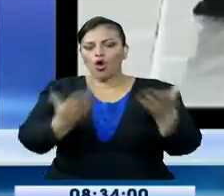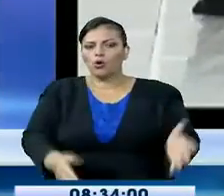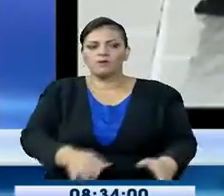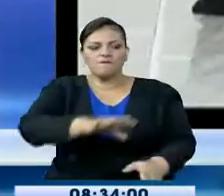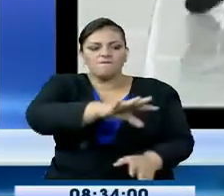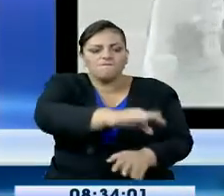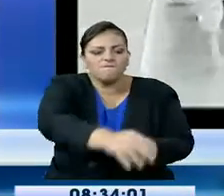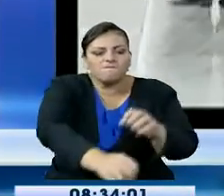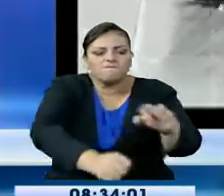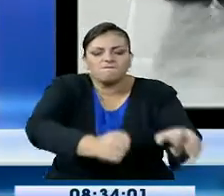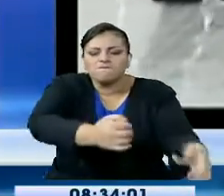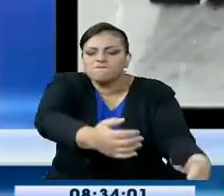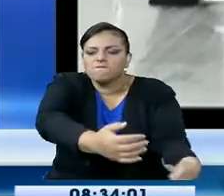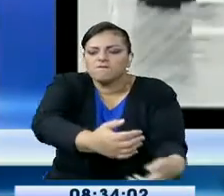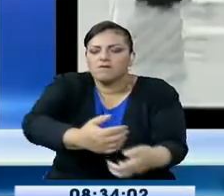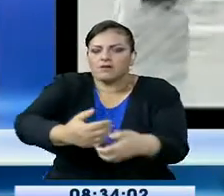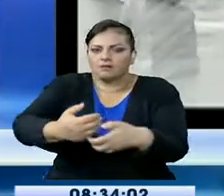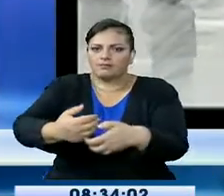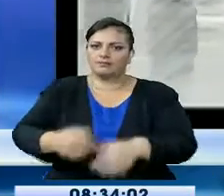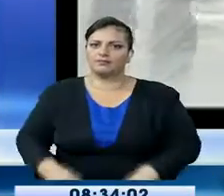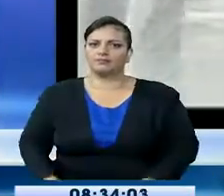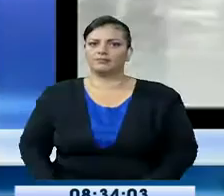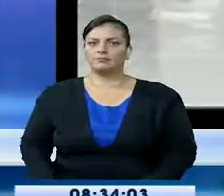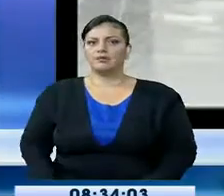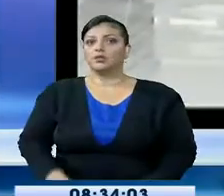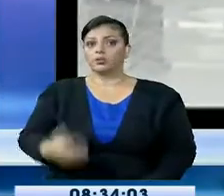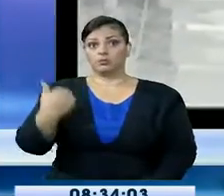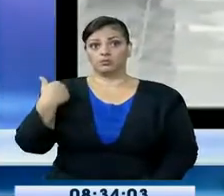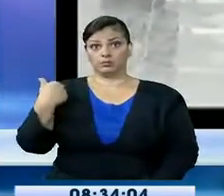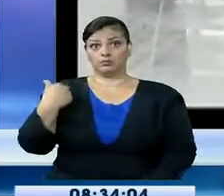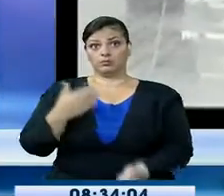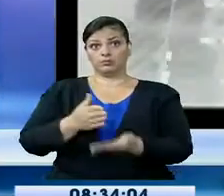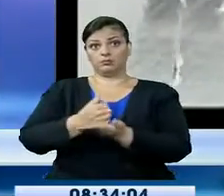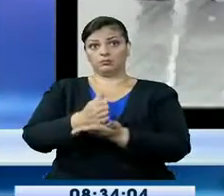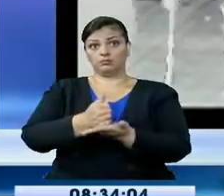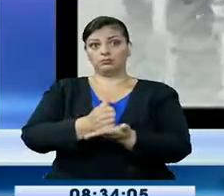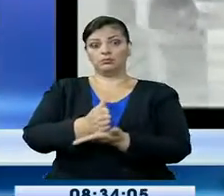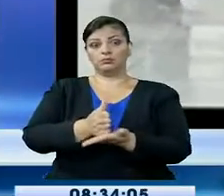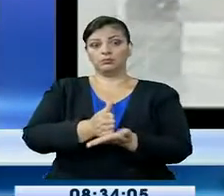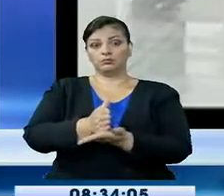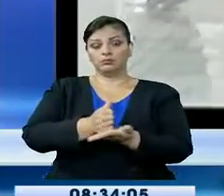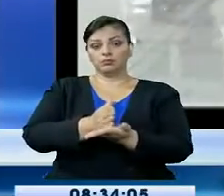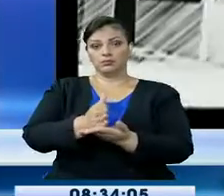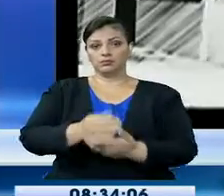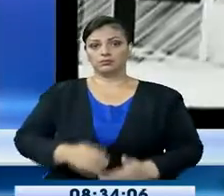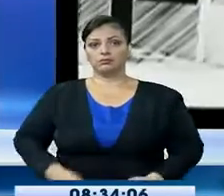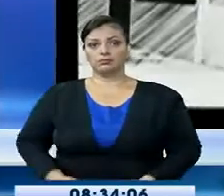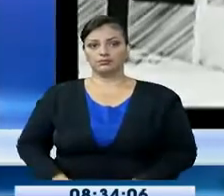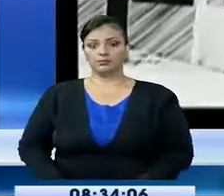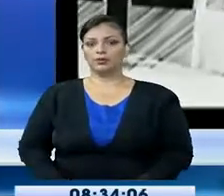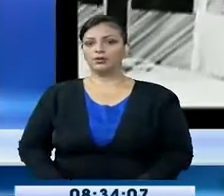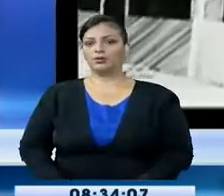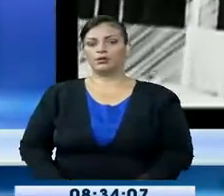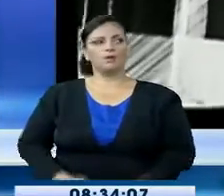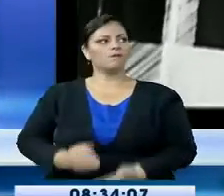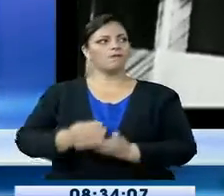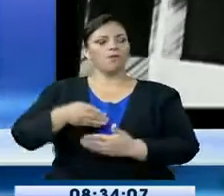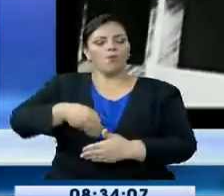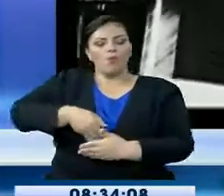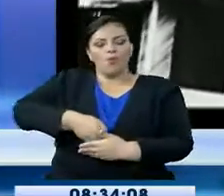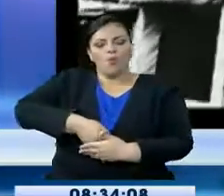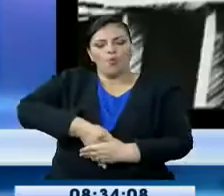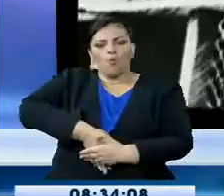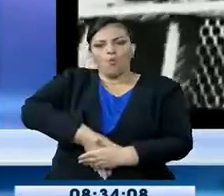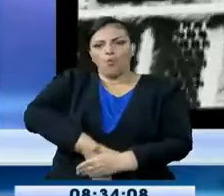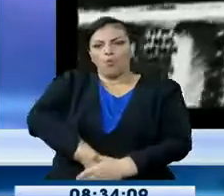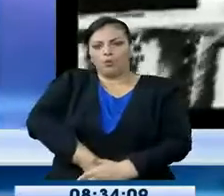Asimismo, al señor también se le encontró un cuchillo, el cual cargaba en las partes íntimas al momento que se